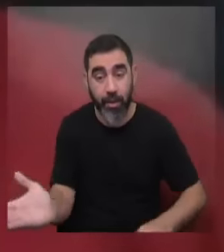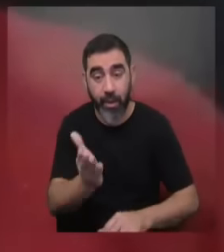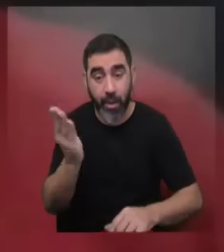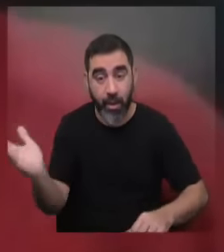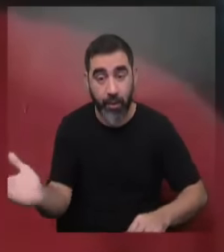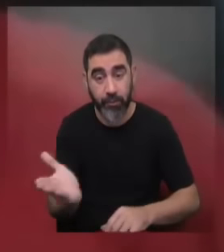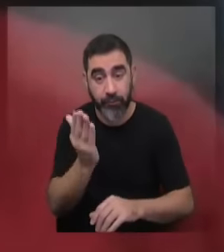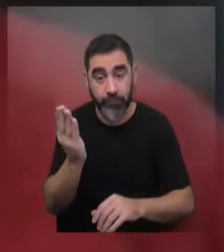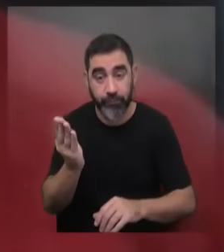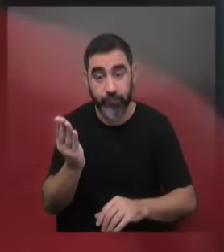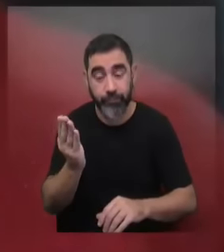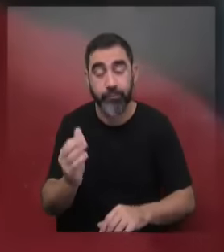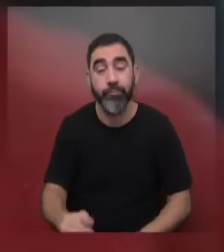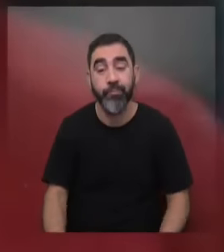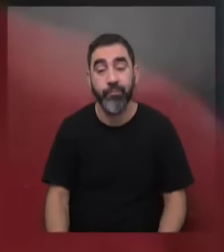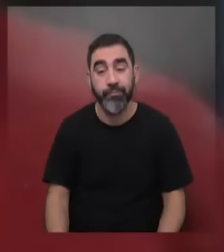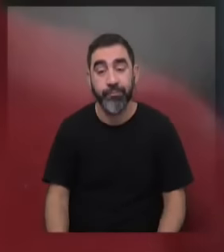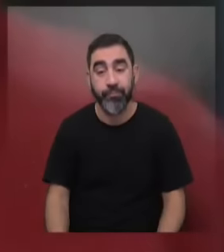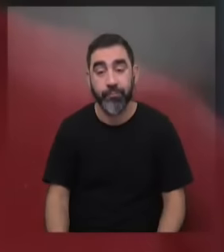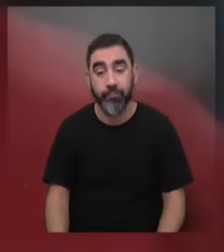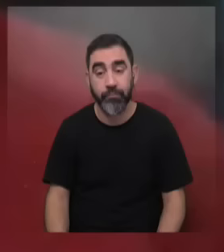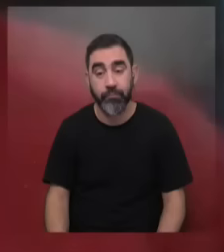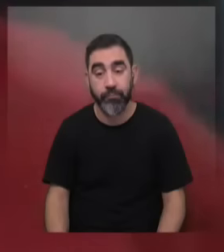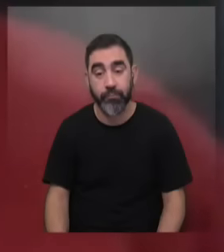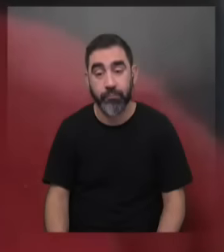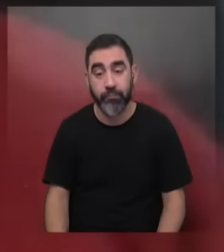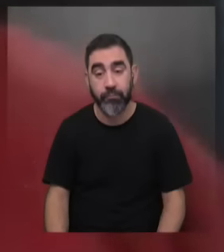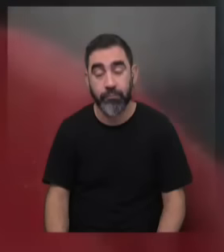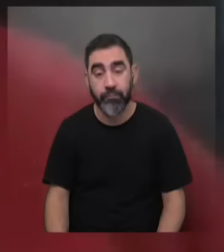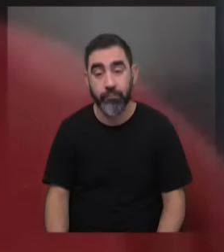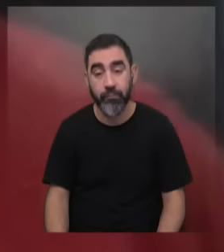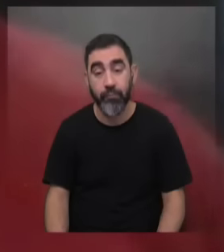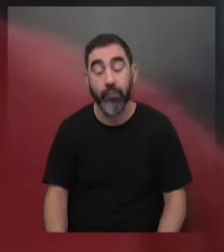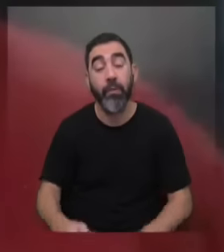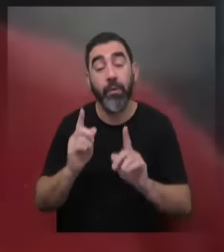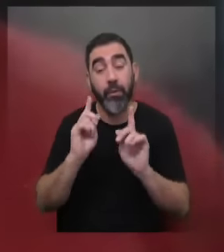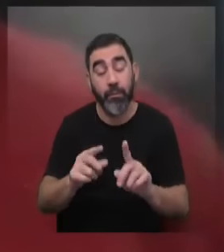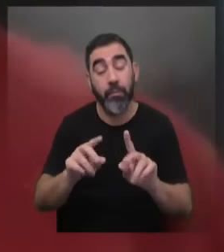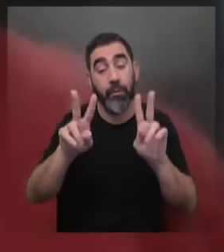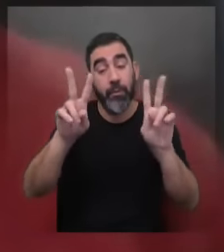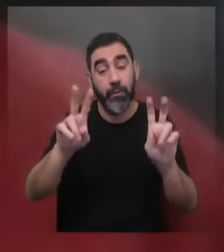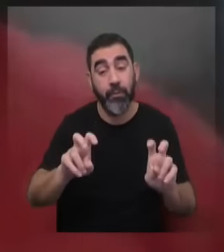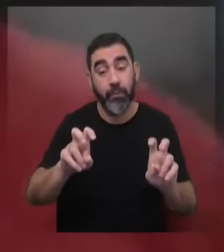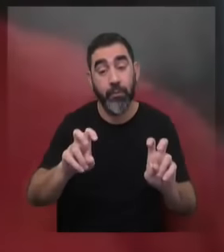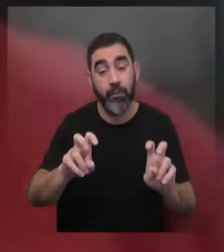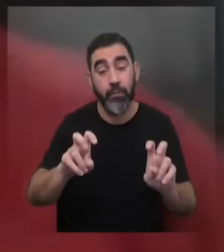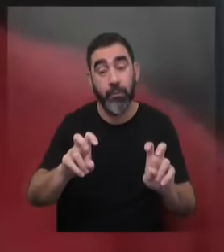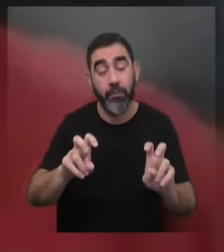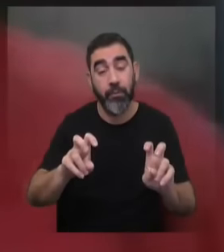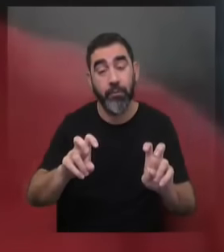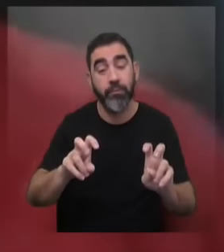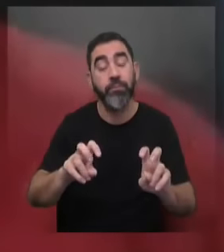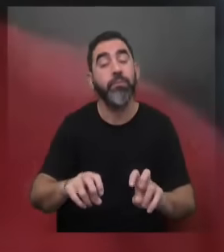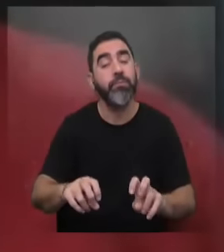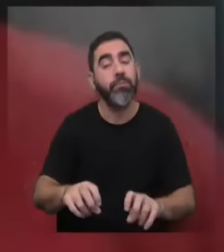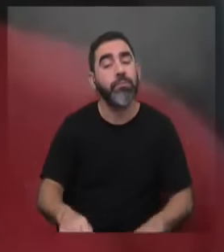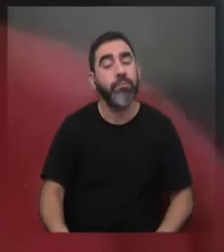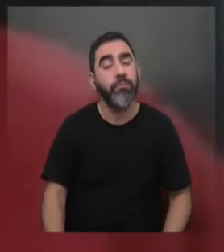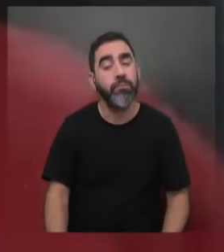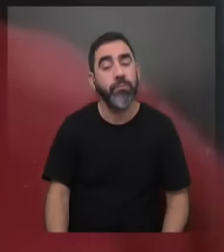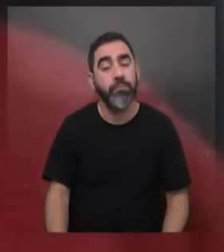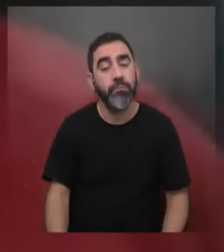este y y bueno y ahí digamos también está el tema de el el Mono relleno no este o sea que